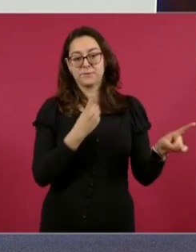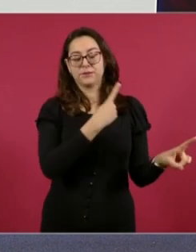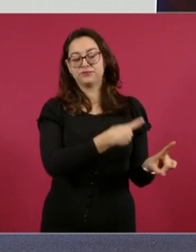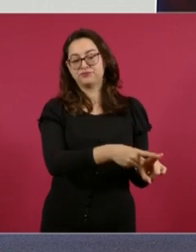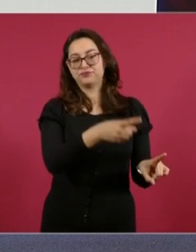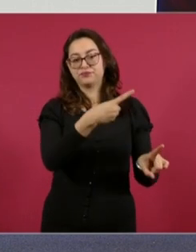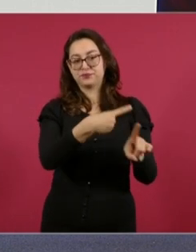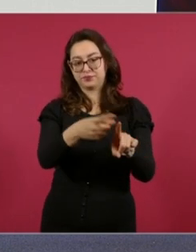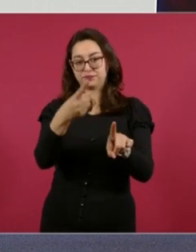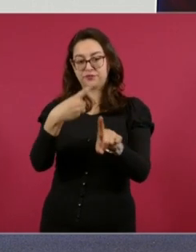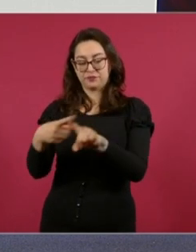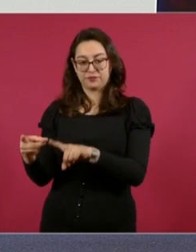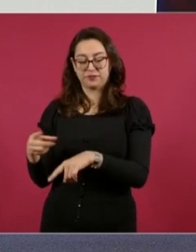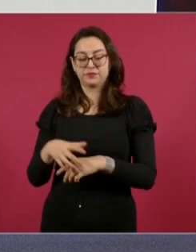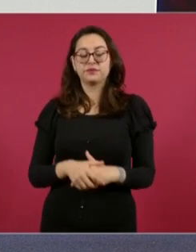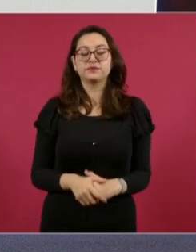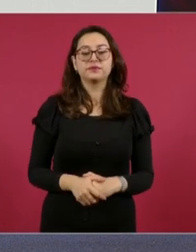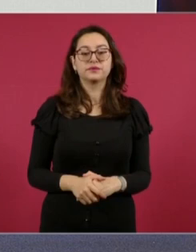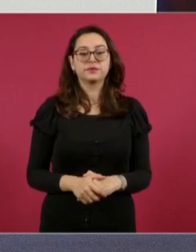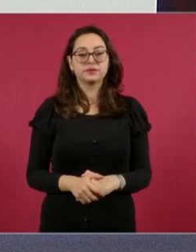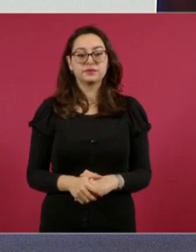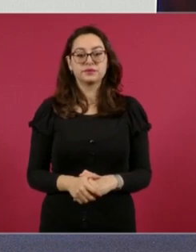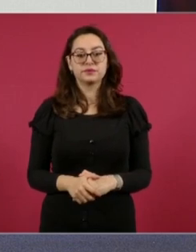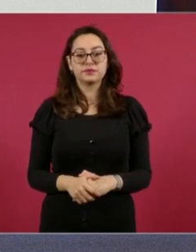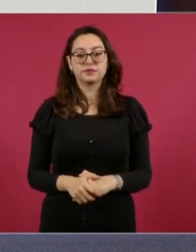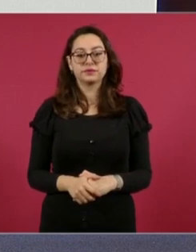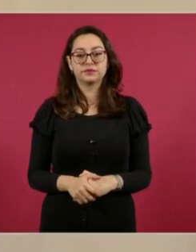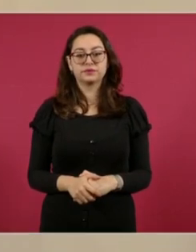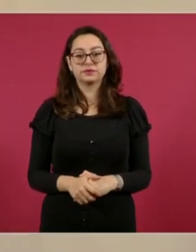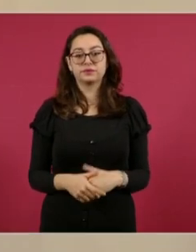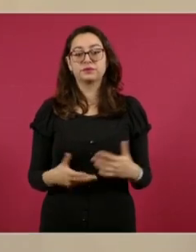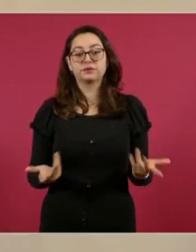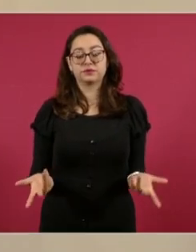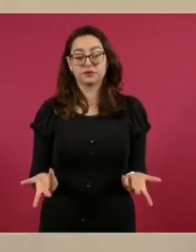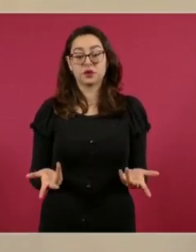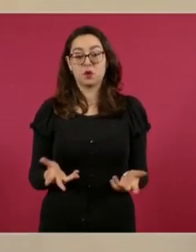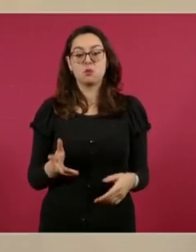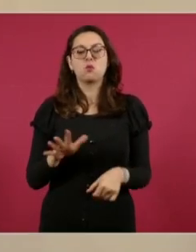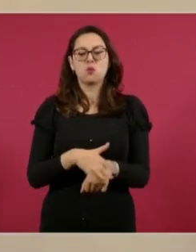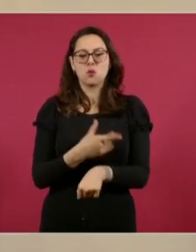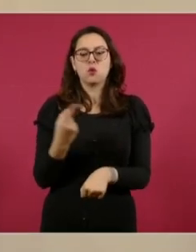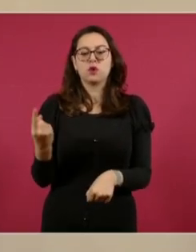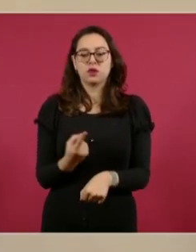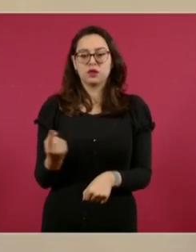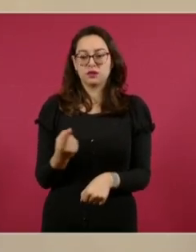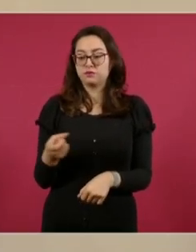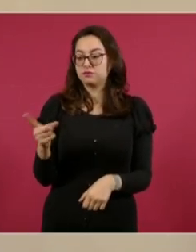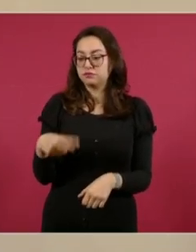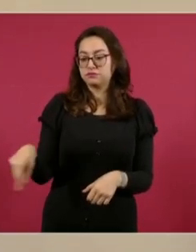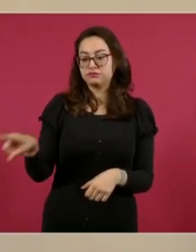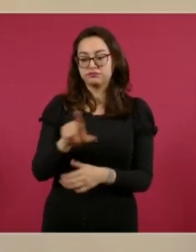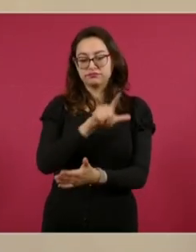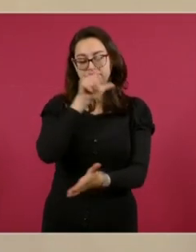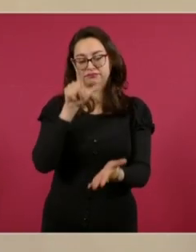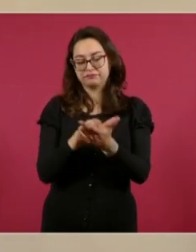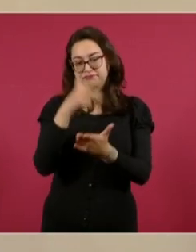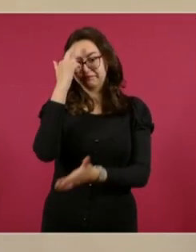Pensilvania y 2 en California. Los delitos son principalmente asociación